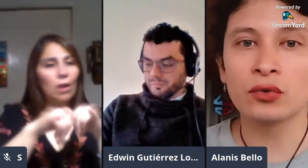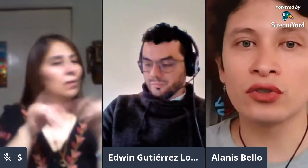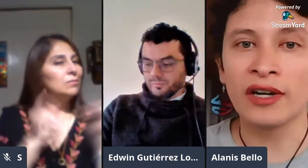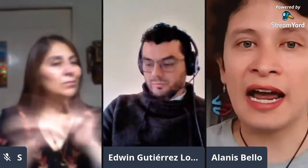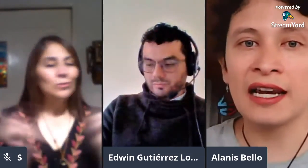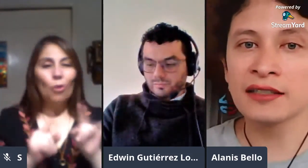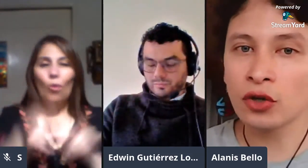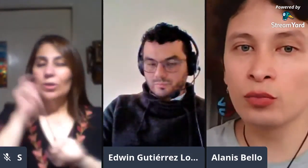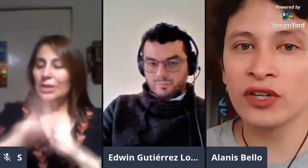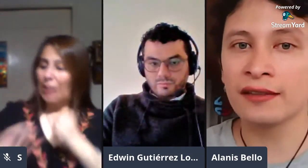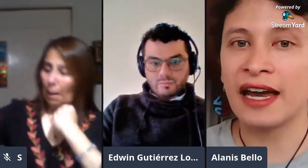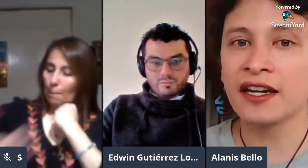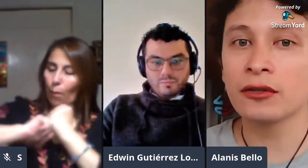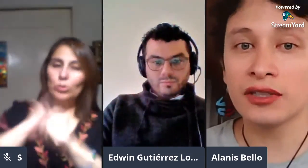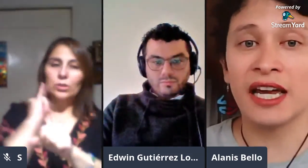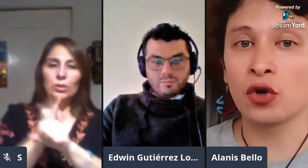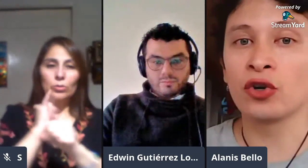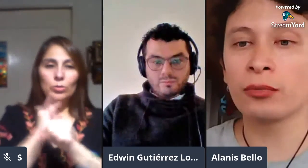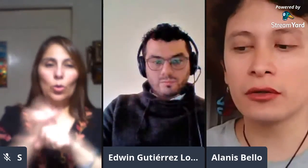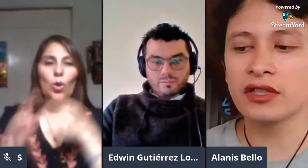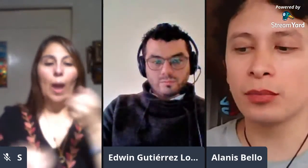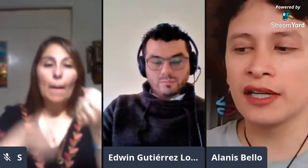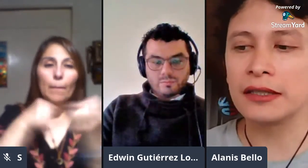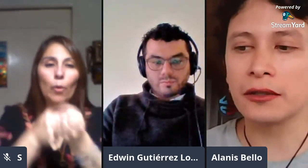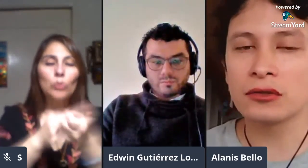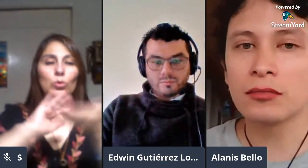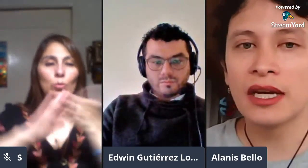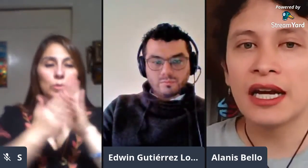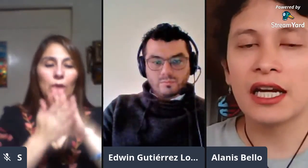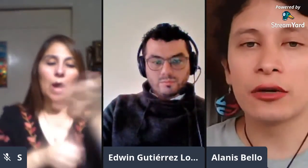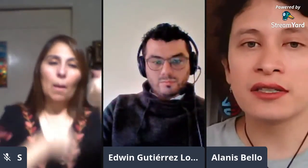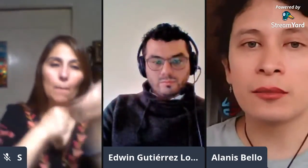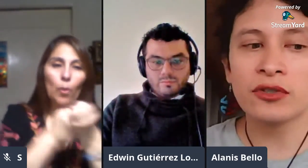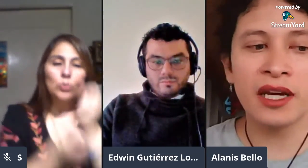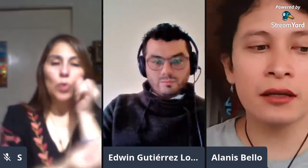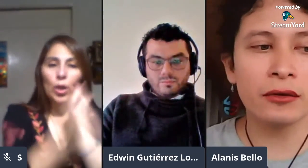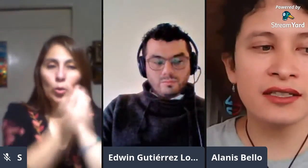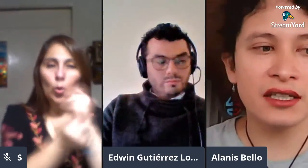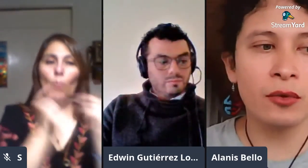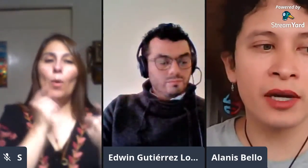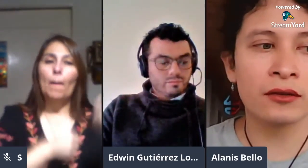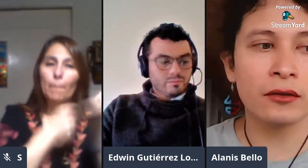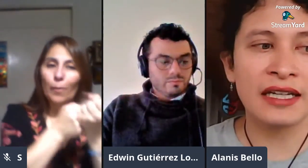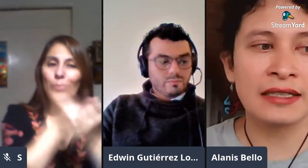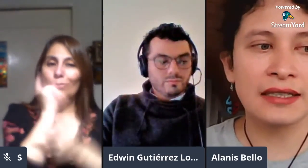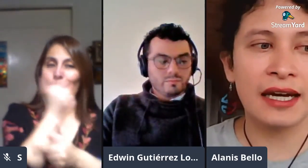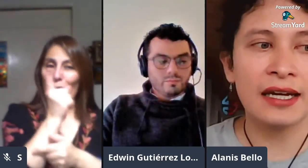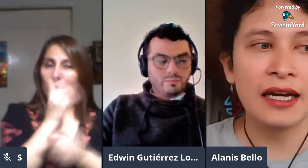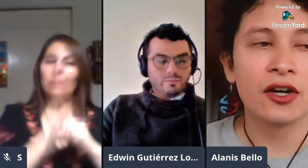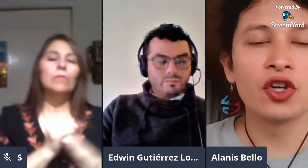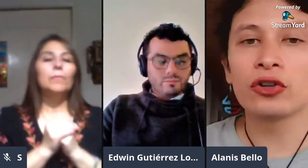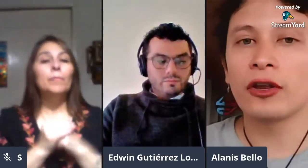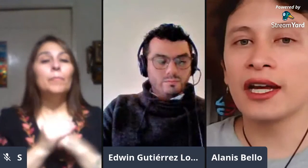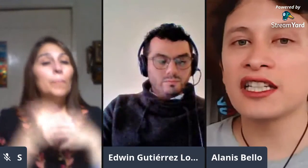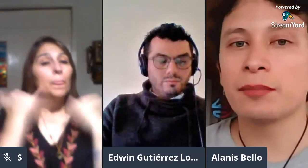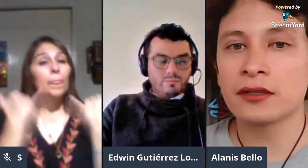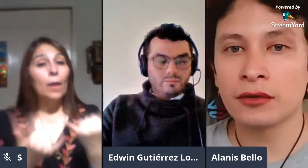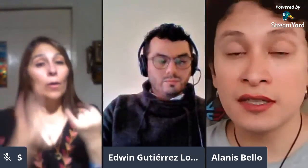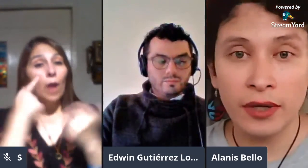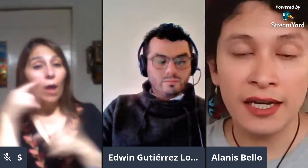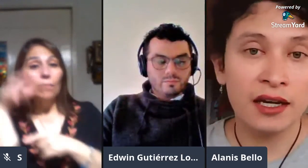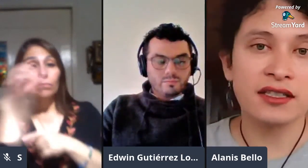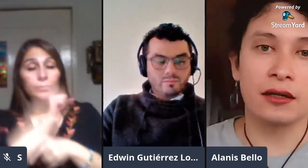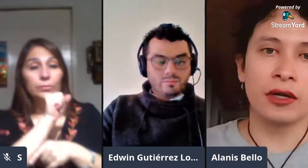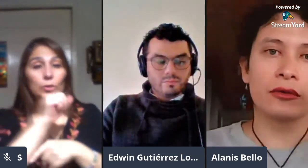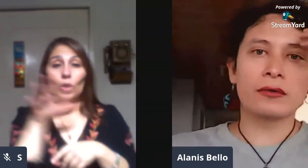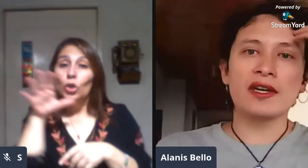apoyos institucionales, comunitarios, económicos y políticos. Y lo que estamos viendo en este momento es que no todas las